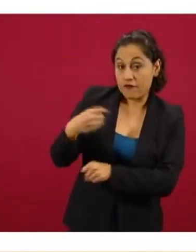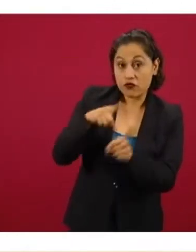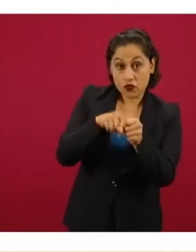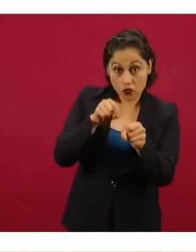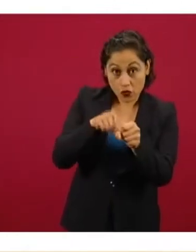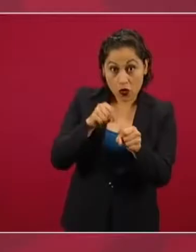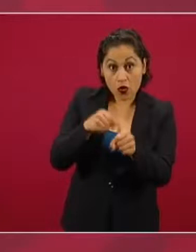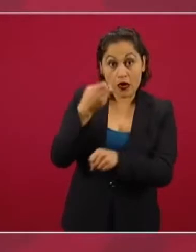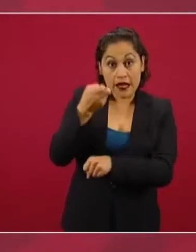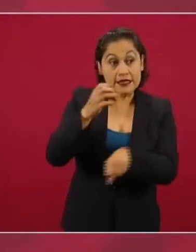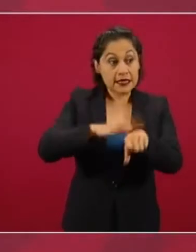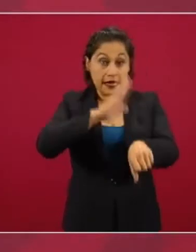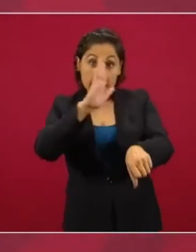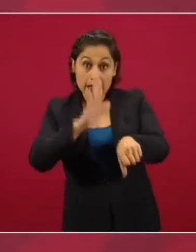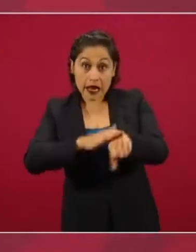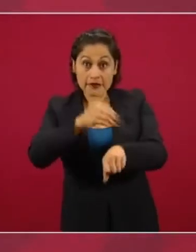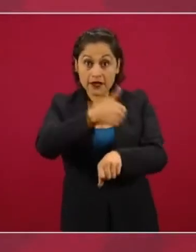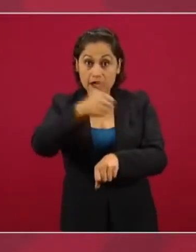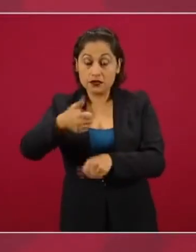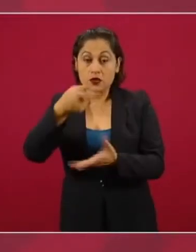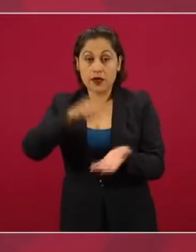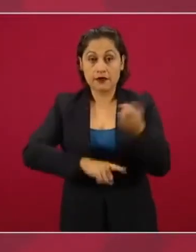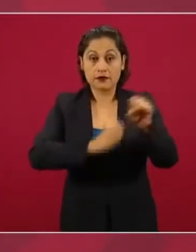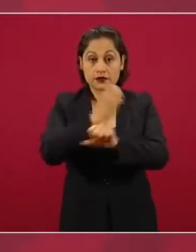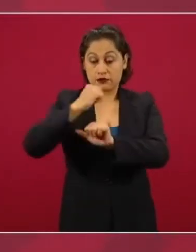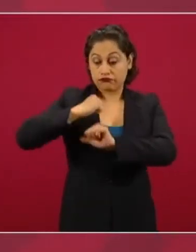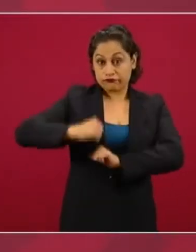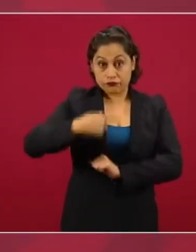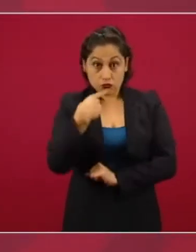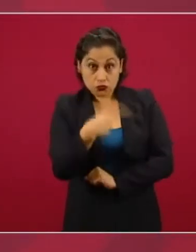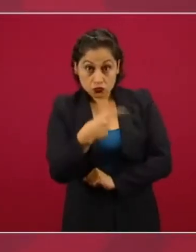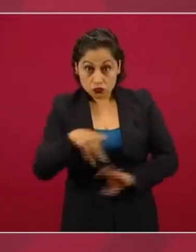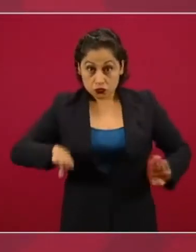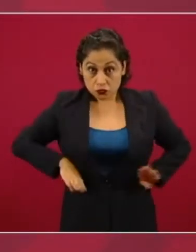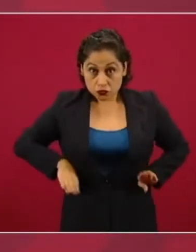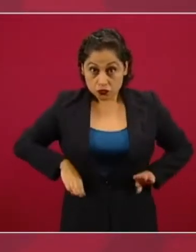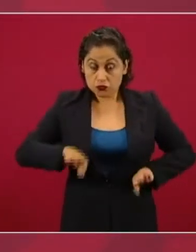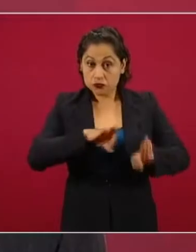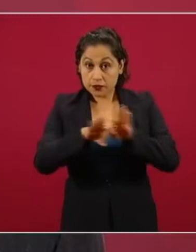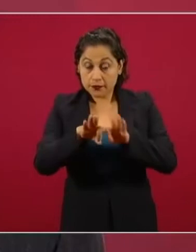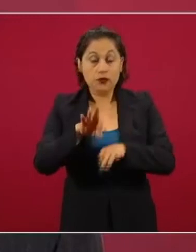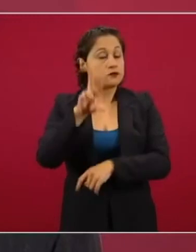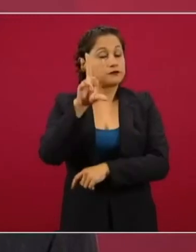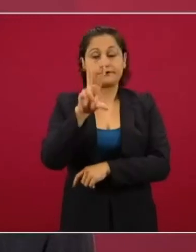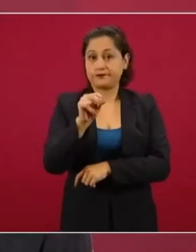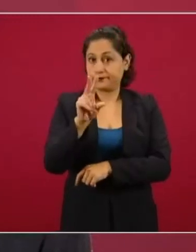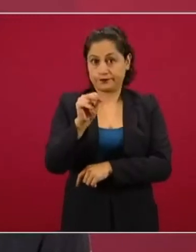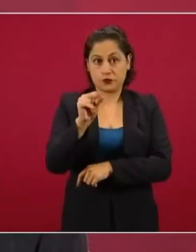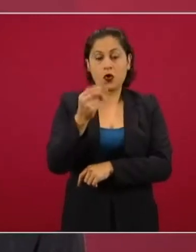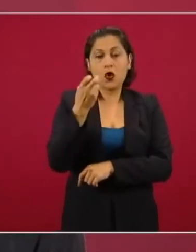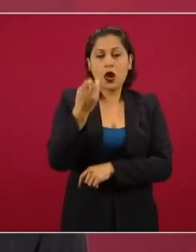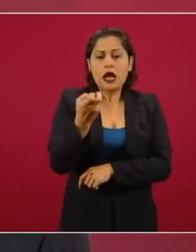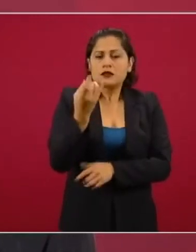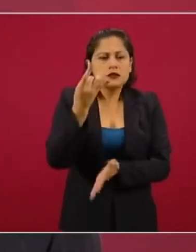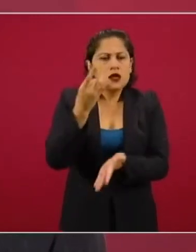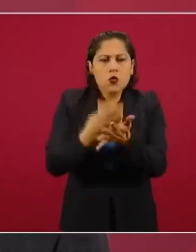que hacen las autoridades estatales de salud, sino simplemente indicar cuál es la